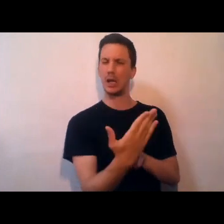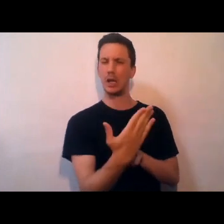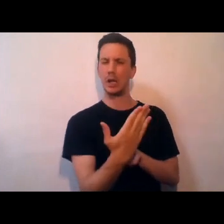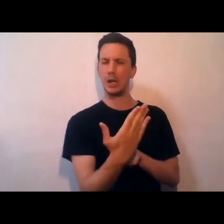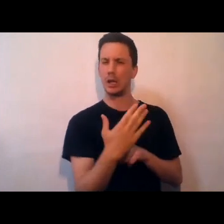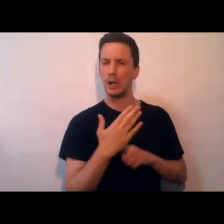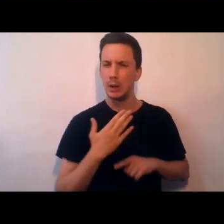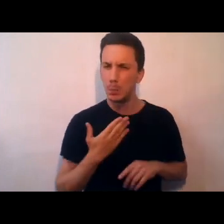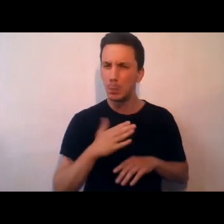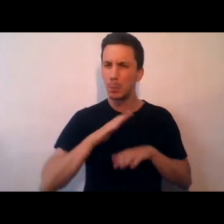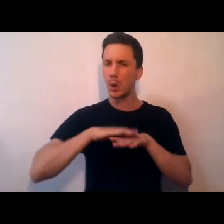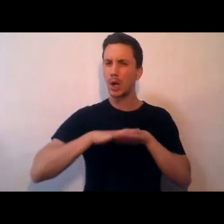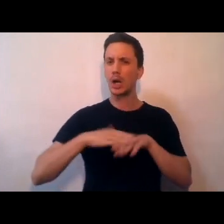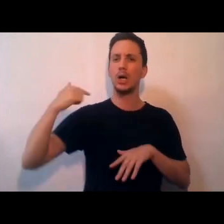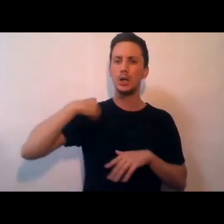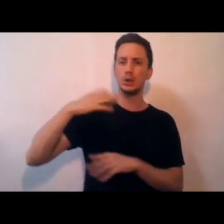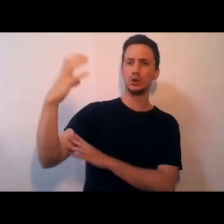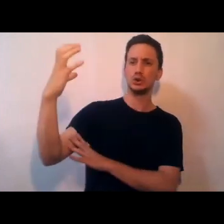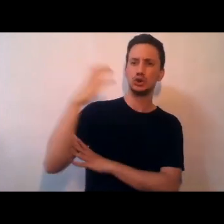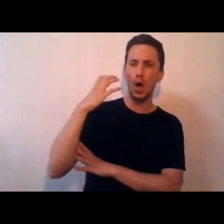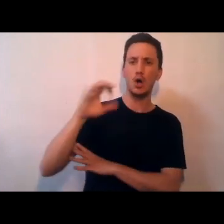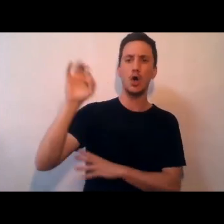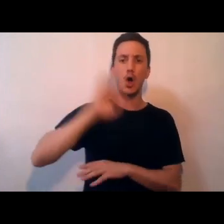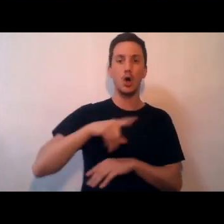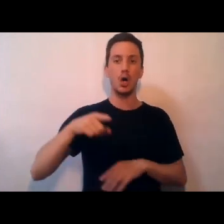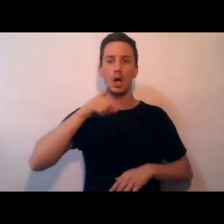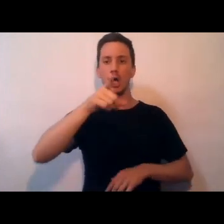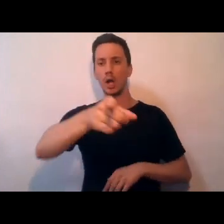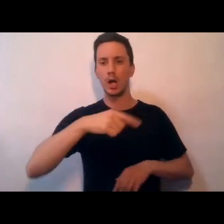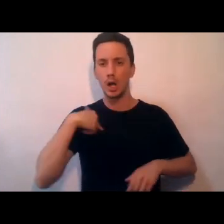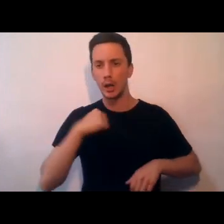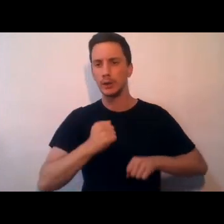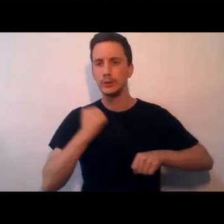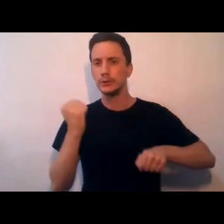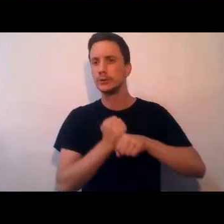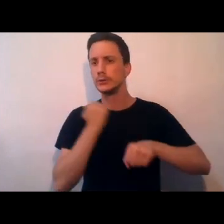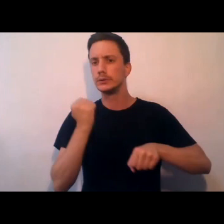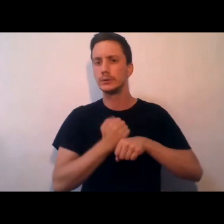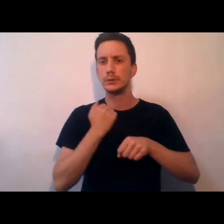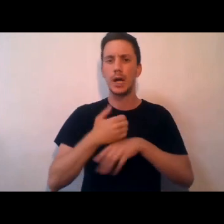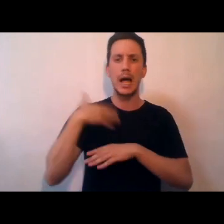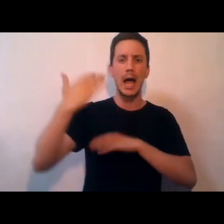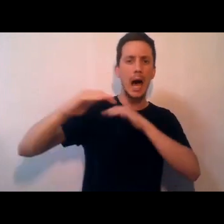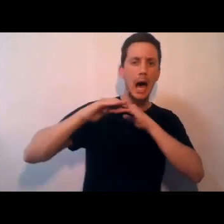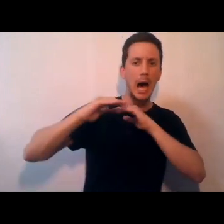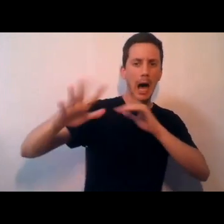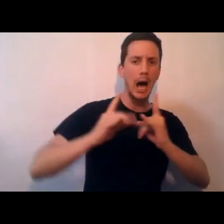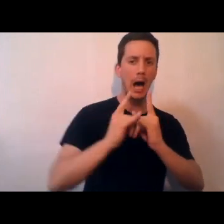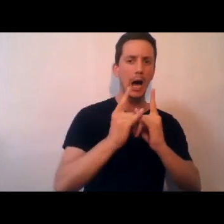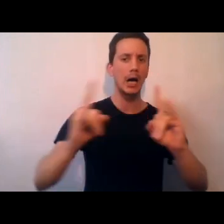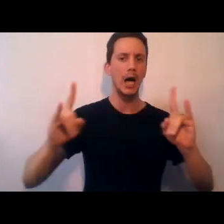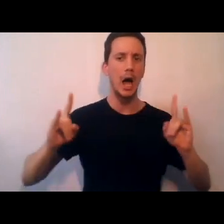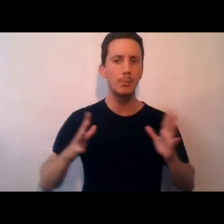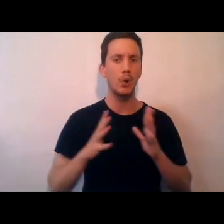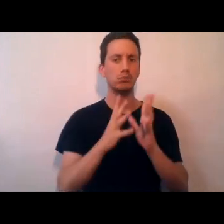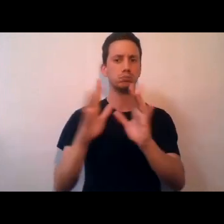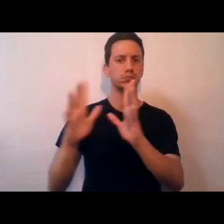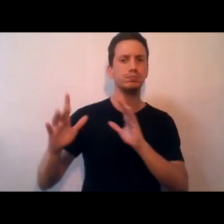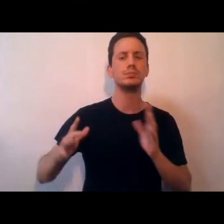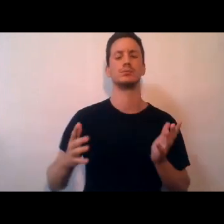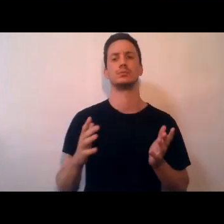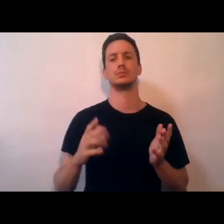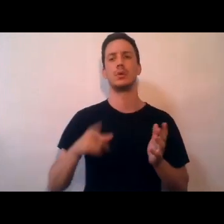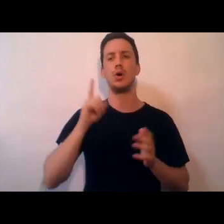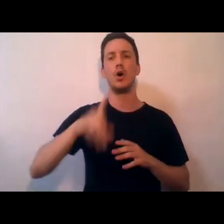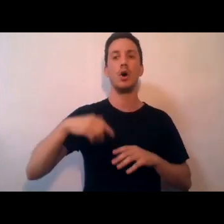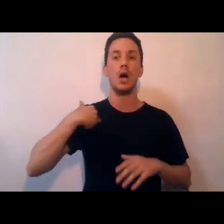sol, si trabajas al aire libre en el campo, ¿no? Los trabajadores del campo, y según también la cantidad de